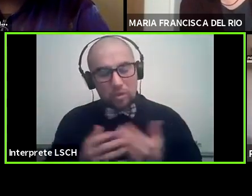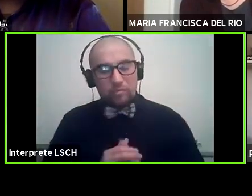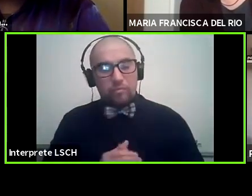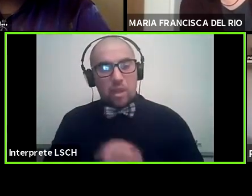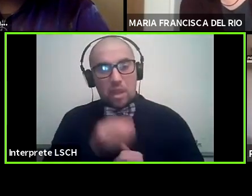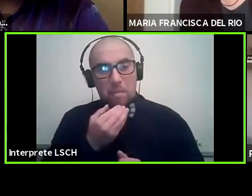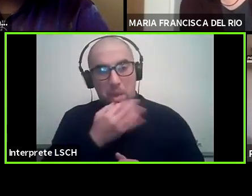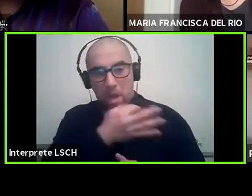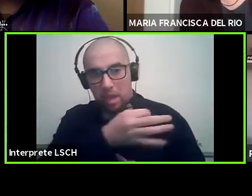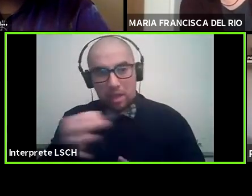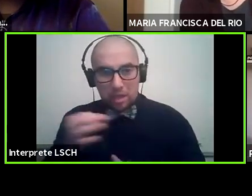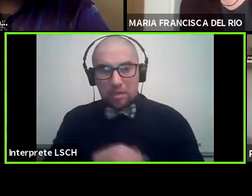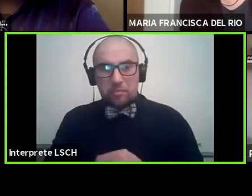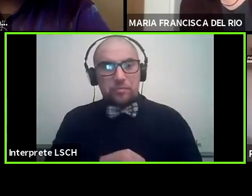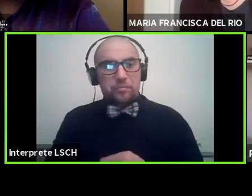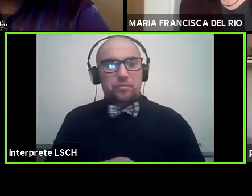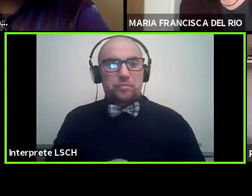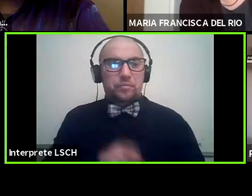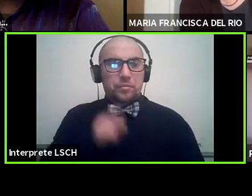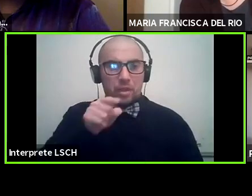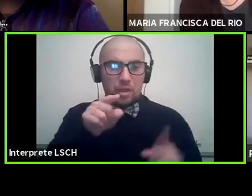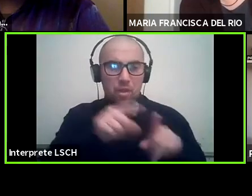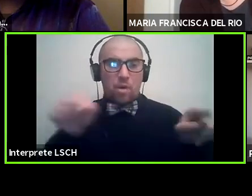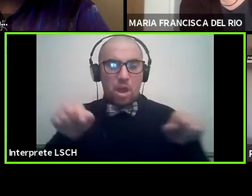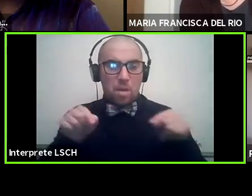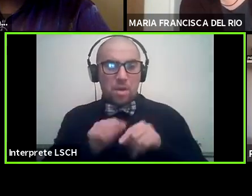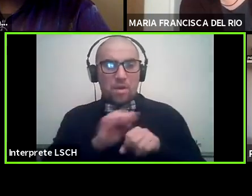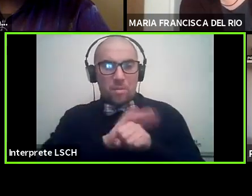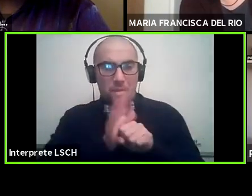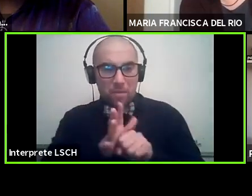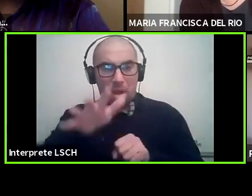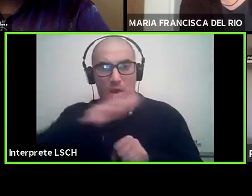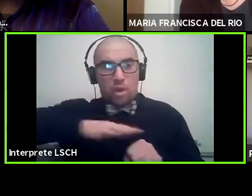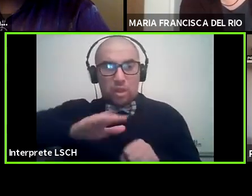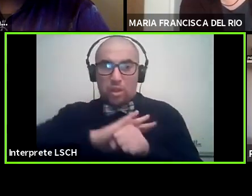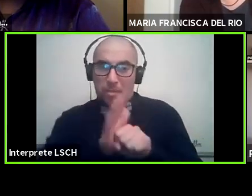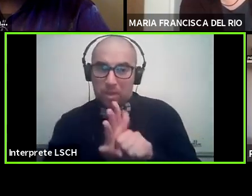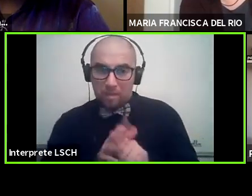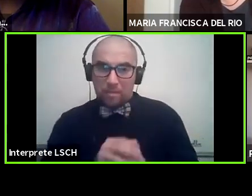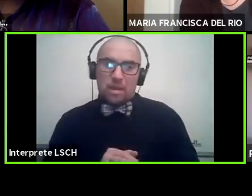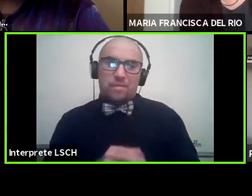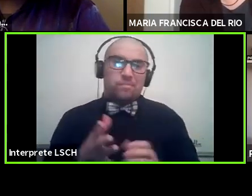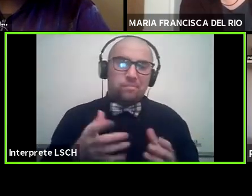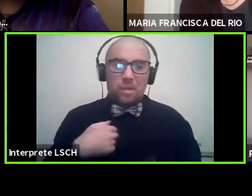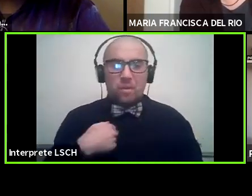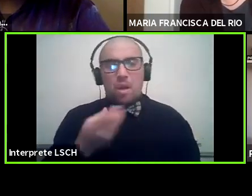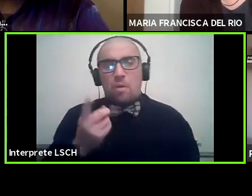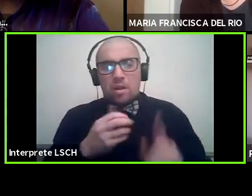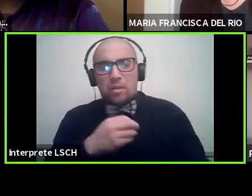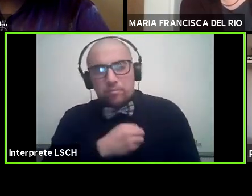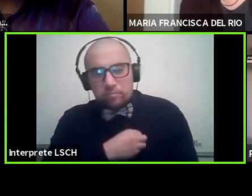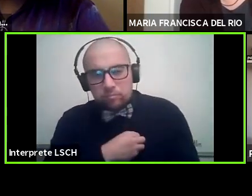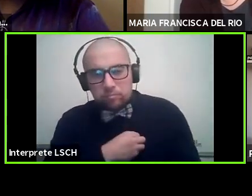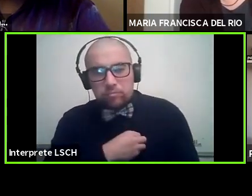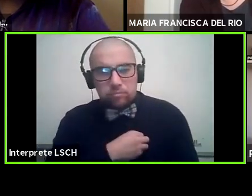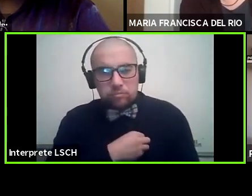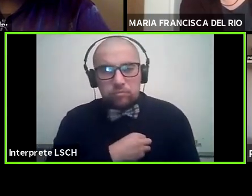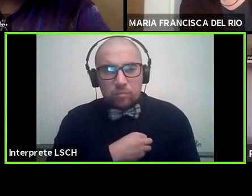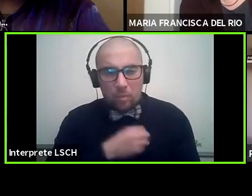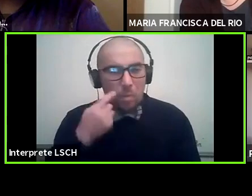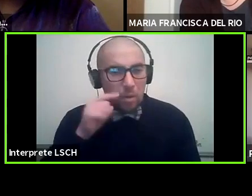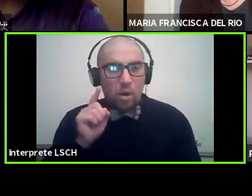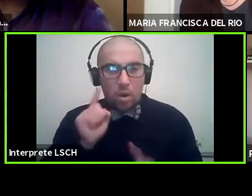diría también que siendo un espacio de pandemia donde los ánimos no eran los mejores, era un espacio